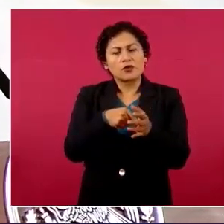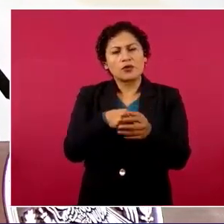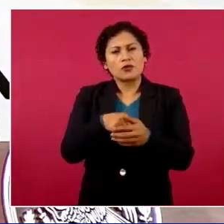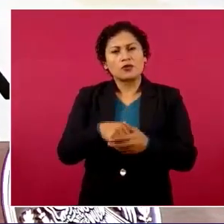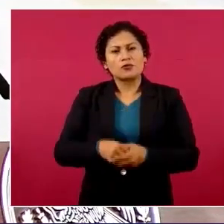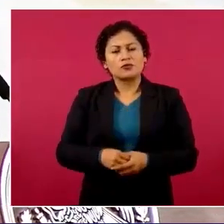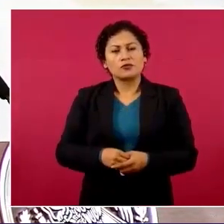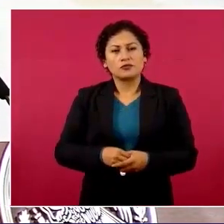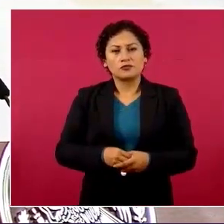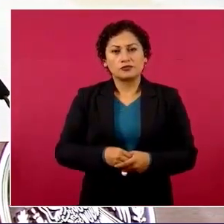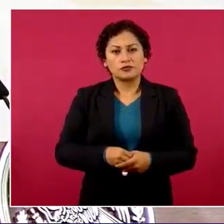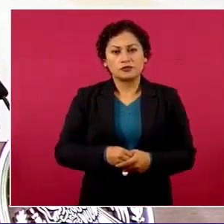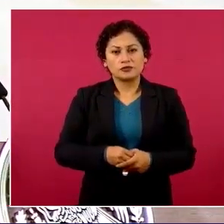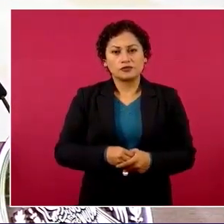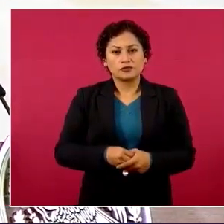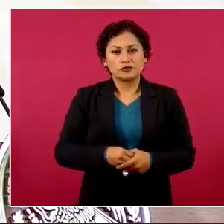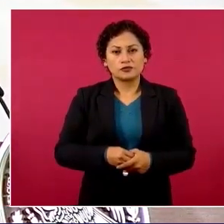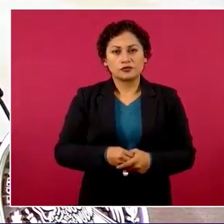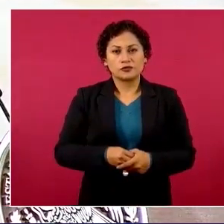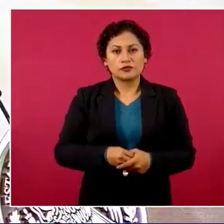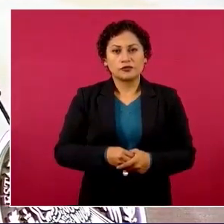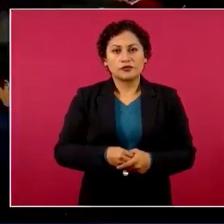de